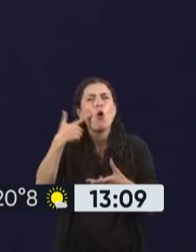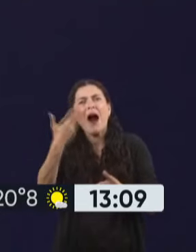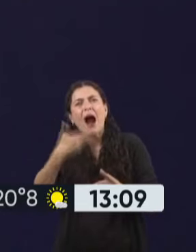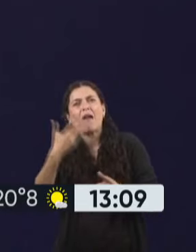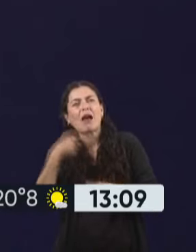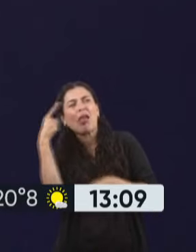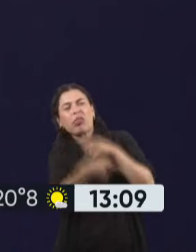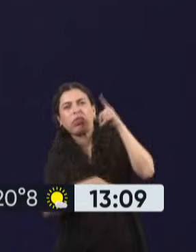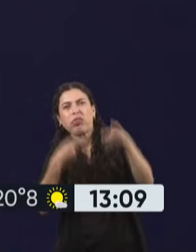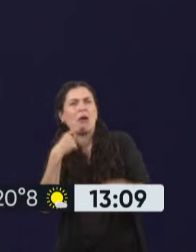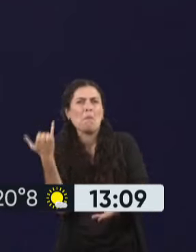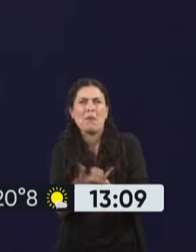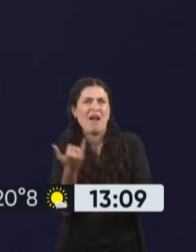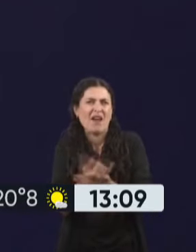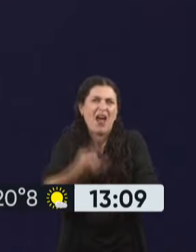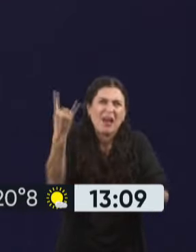piden